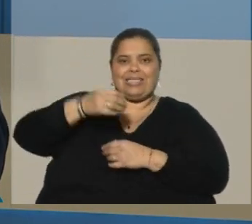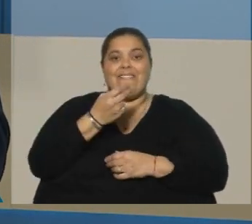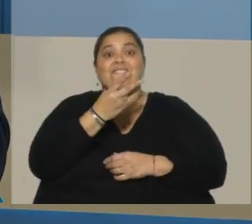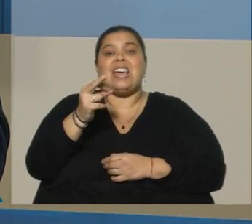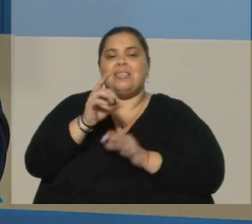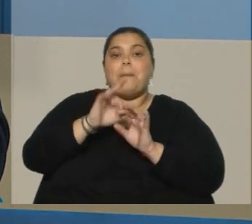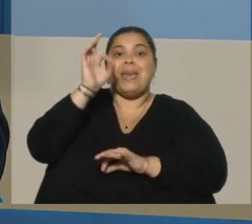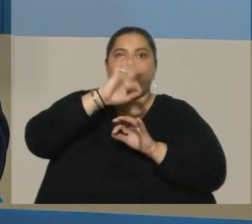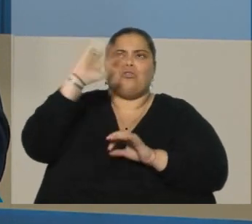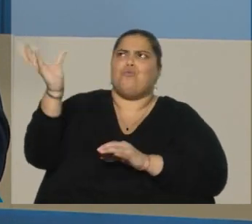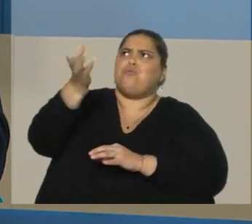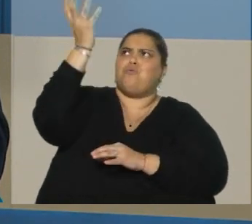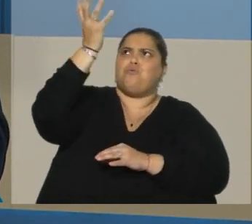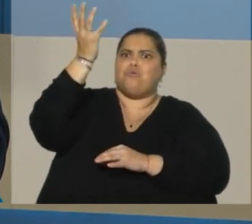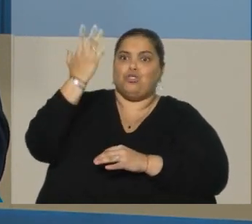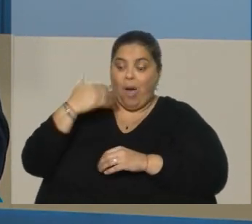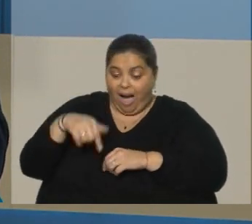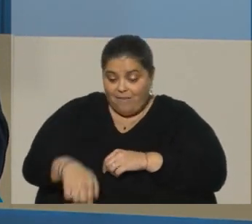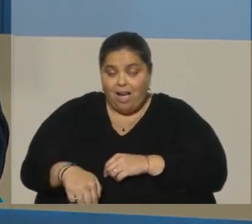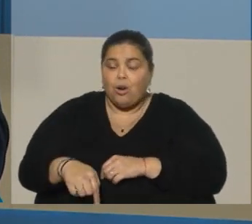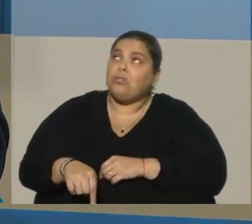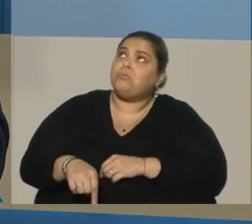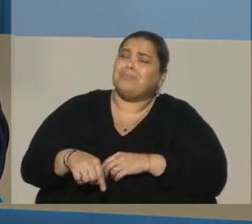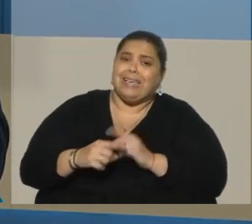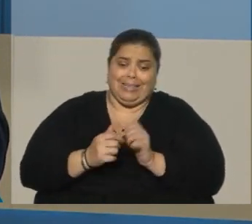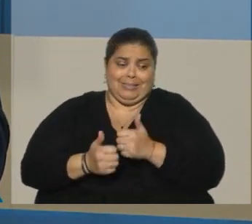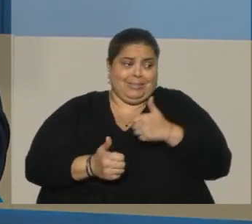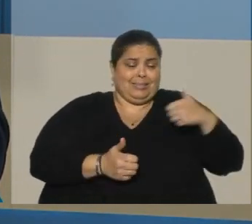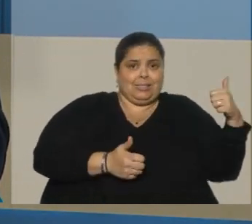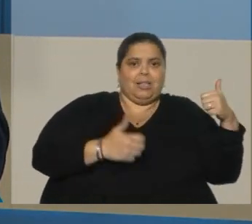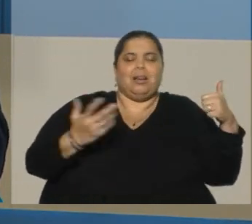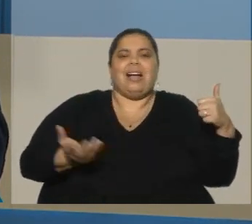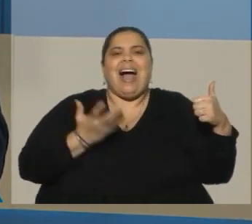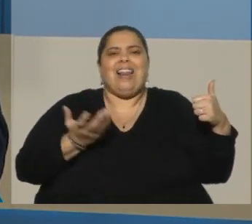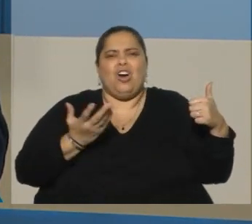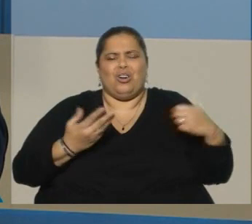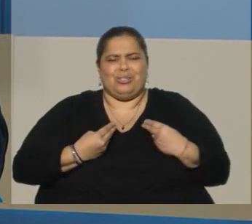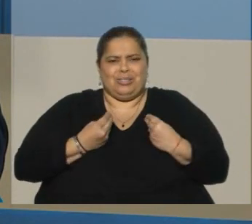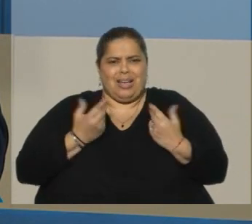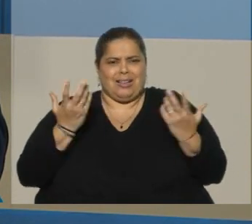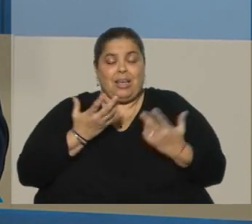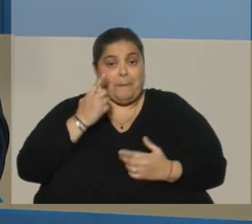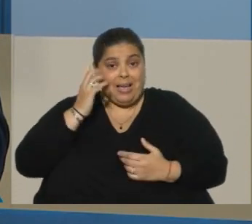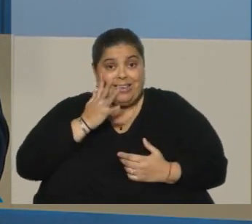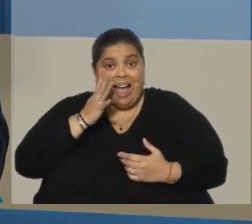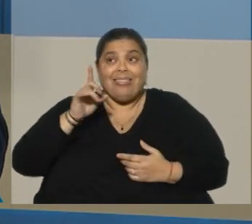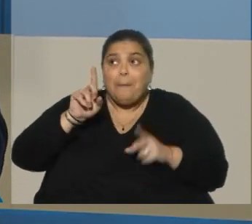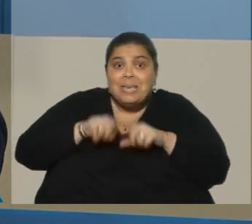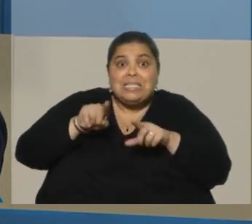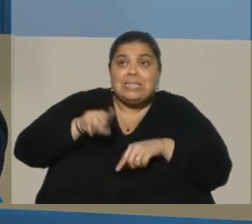calor y tener que retirarme. O sea, imagínense si hubiera pasado eso con las personas arriba de la plataforma. O imagínense qué hubiera